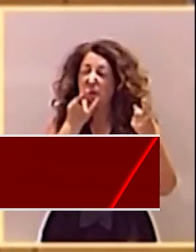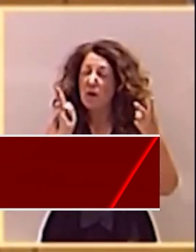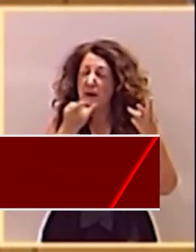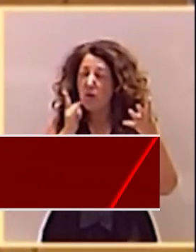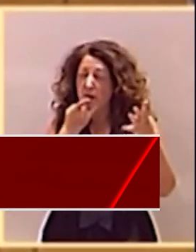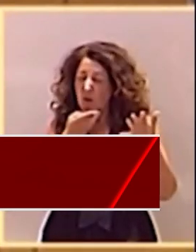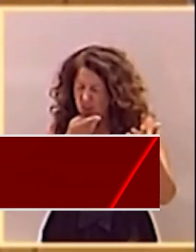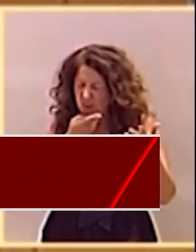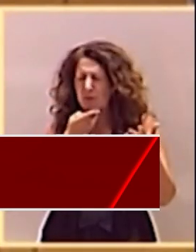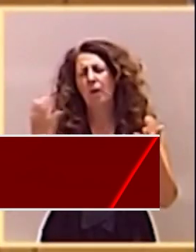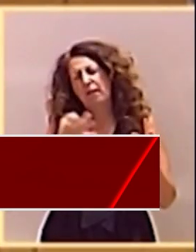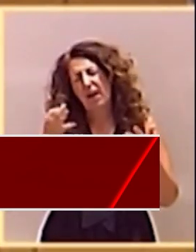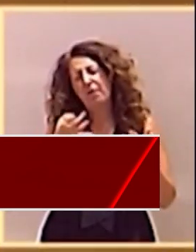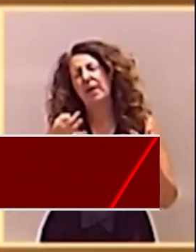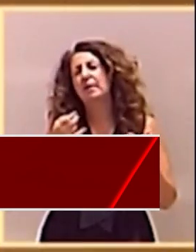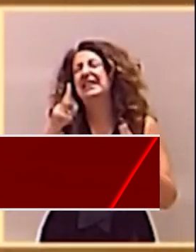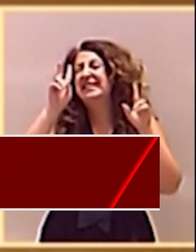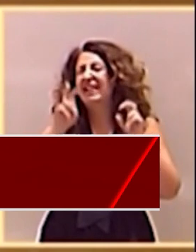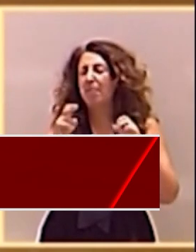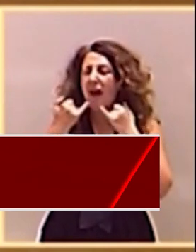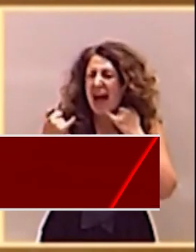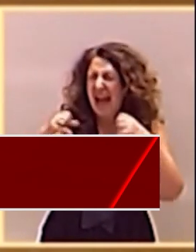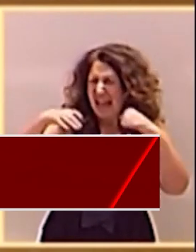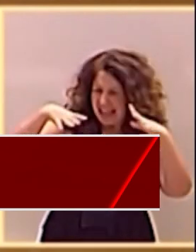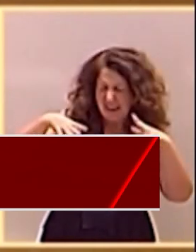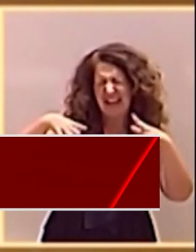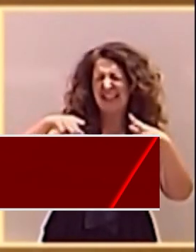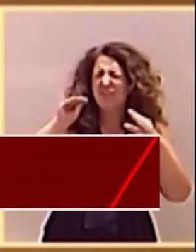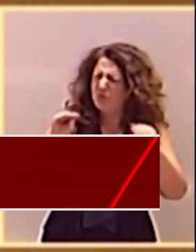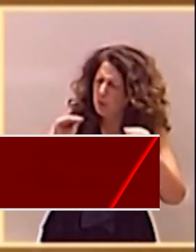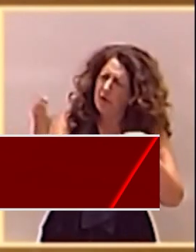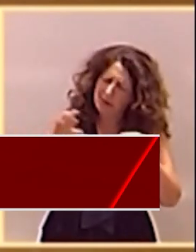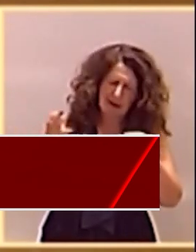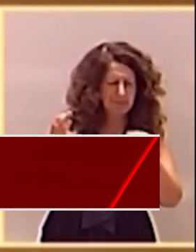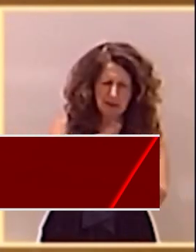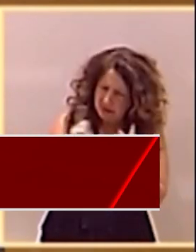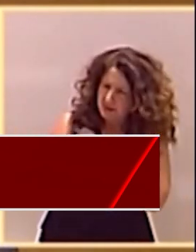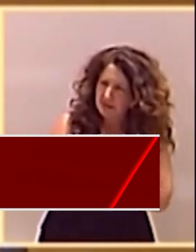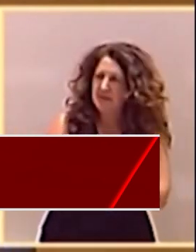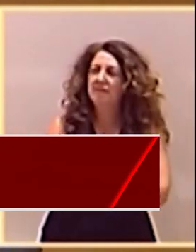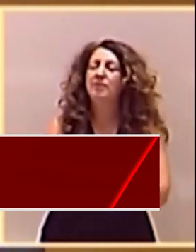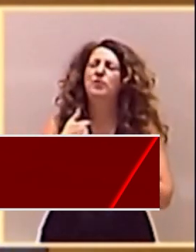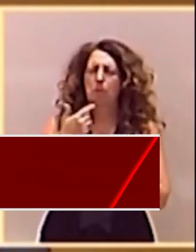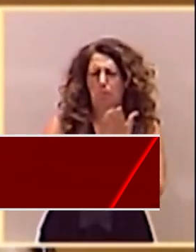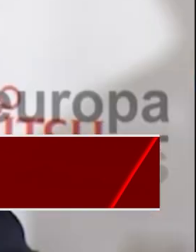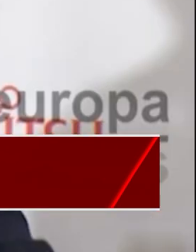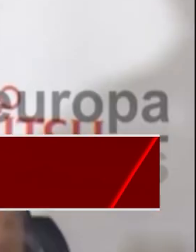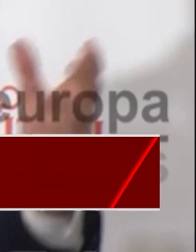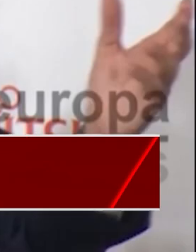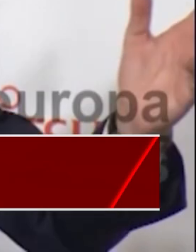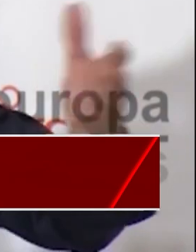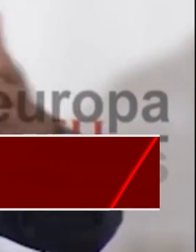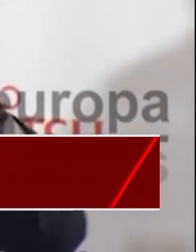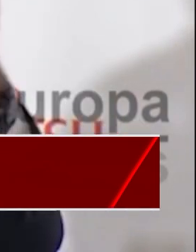verdad. Importa que los tribunales, los jueces que tienen, los juzgados, juzgados de primera instancia, etcétera, sí puedan operar. No se están renovando porque